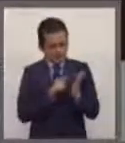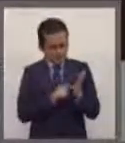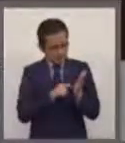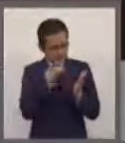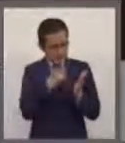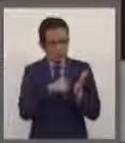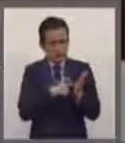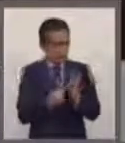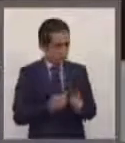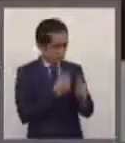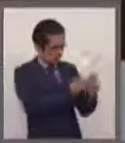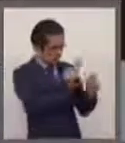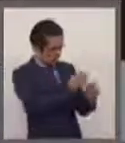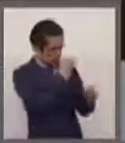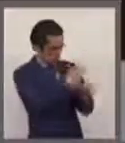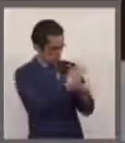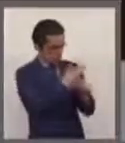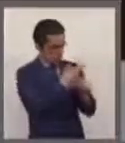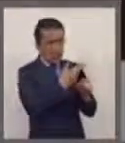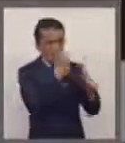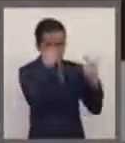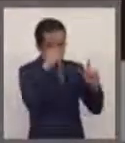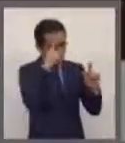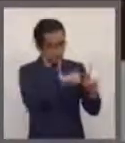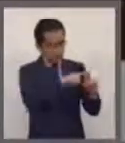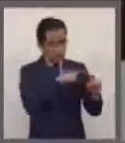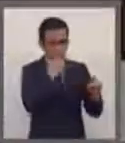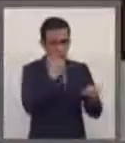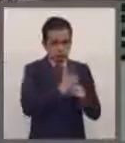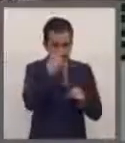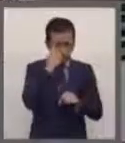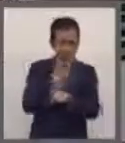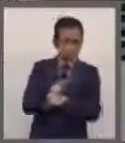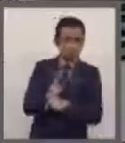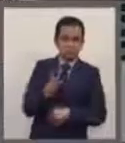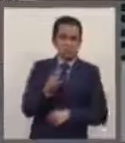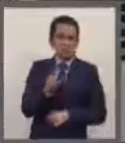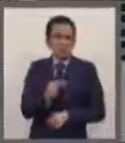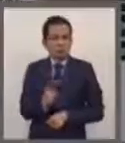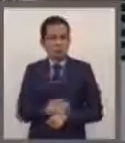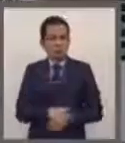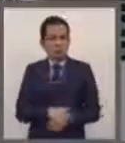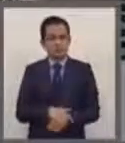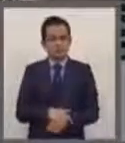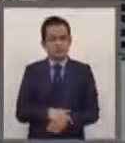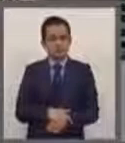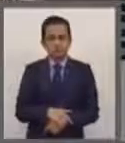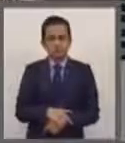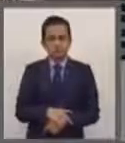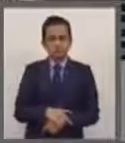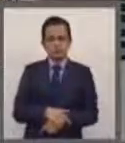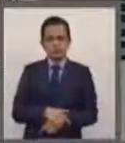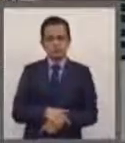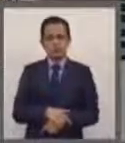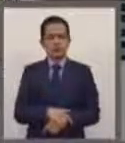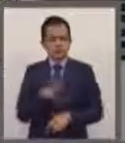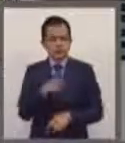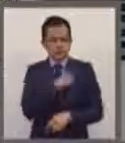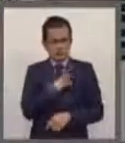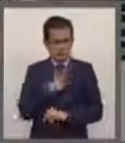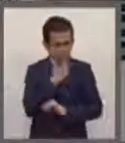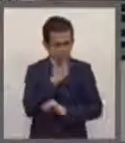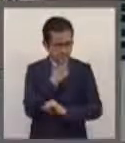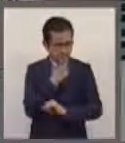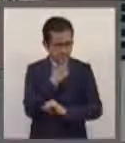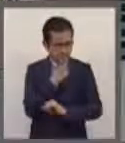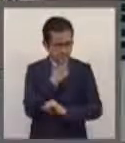Marina no se aplicarían a la actividad minera. No tenemos que afectar las funciones de una